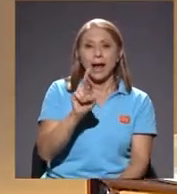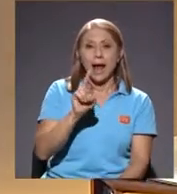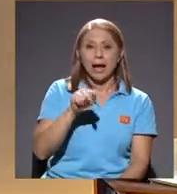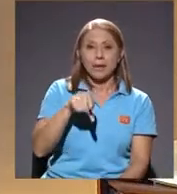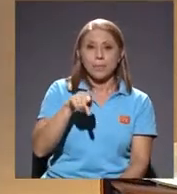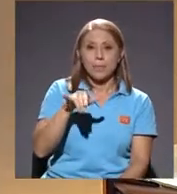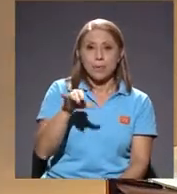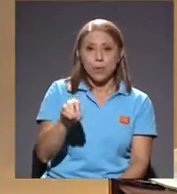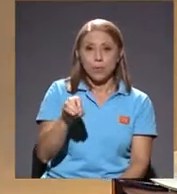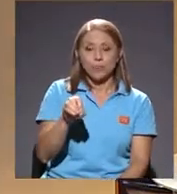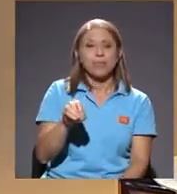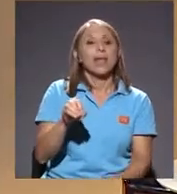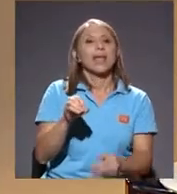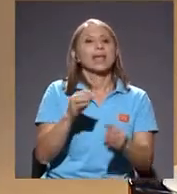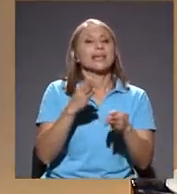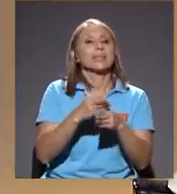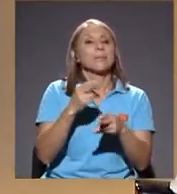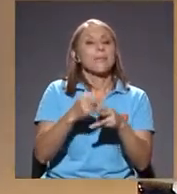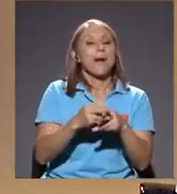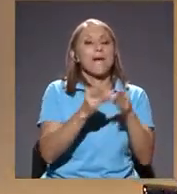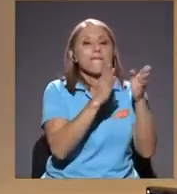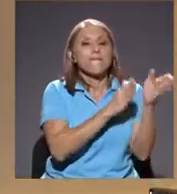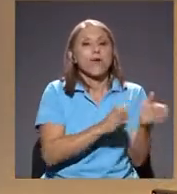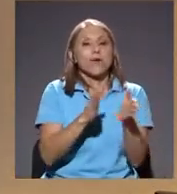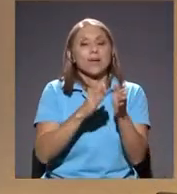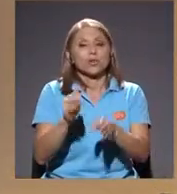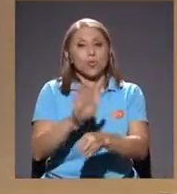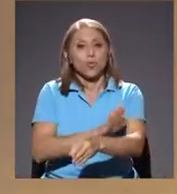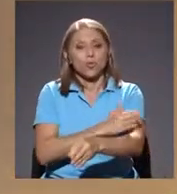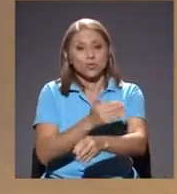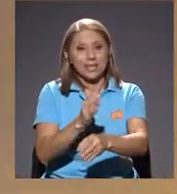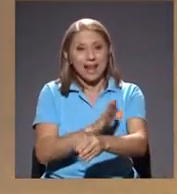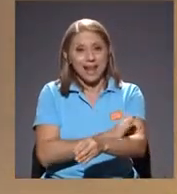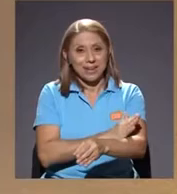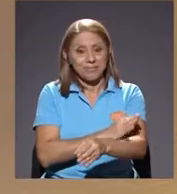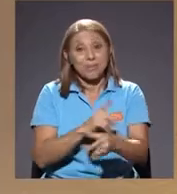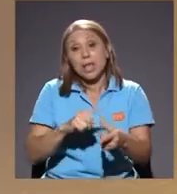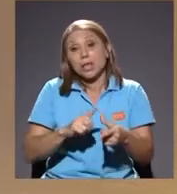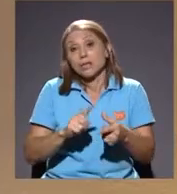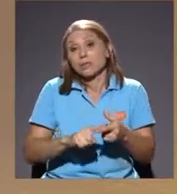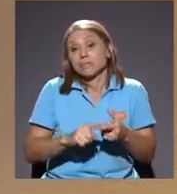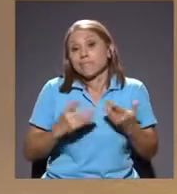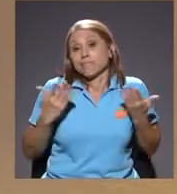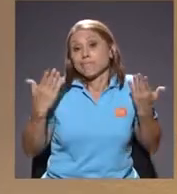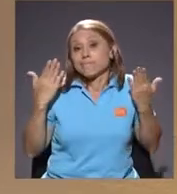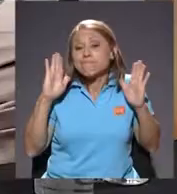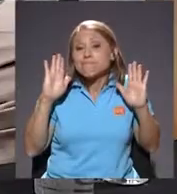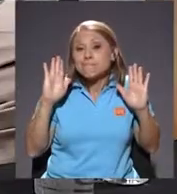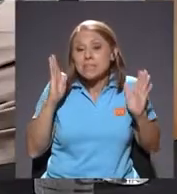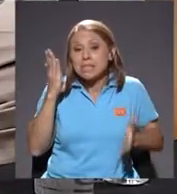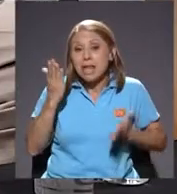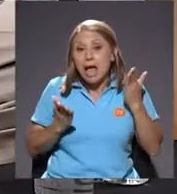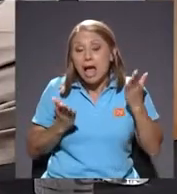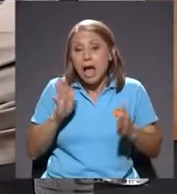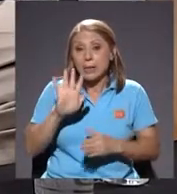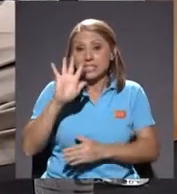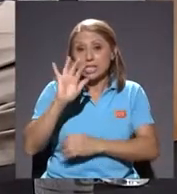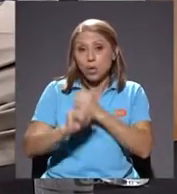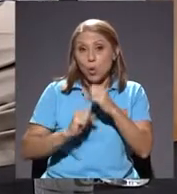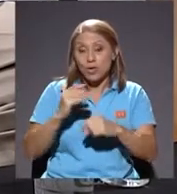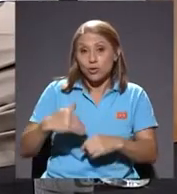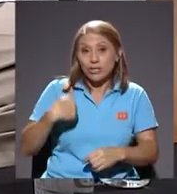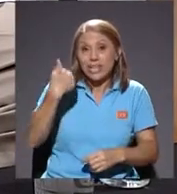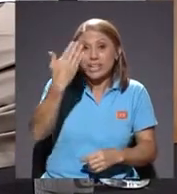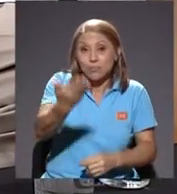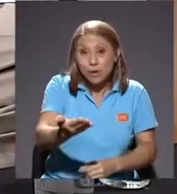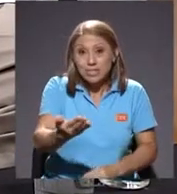formación musical que es un proyecto entonces quien quita que dentro de cinco años uno de sus